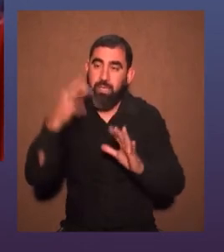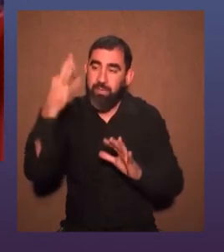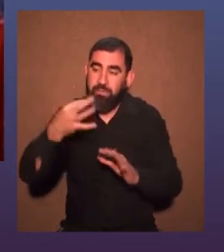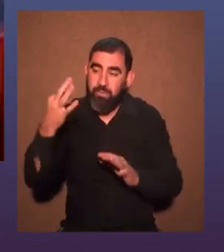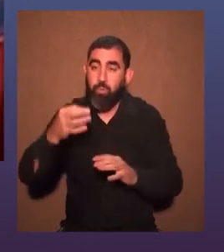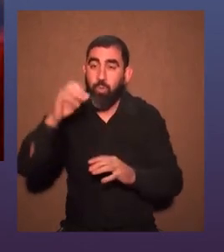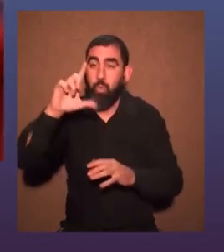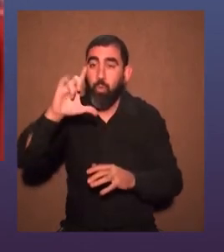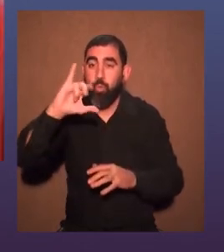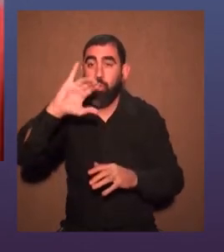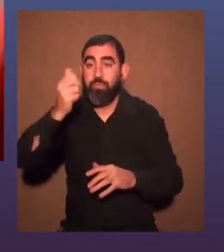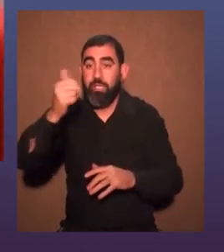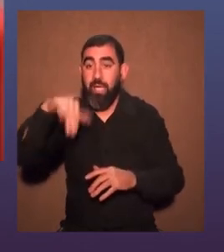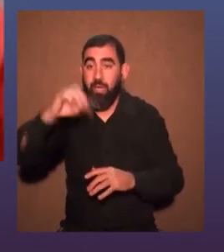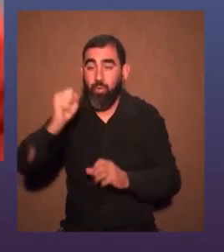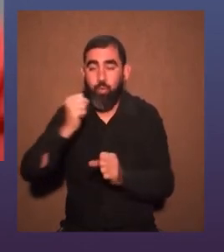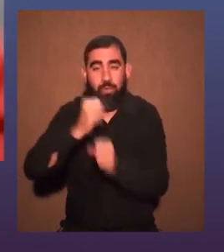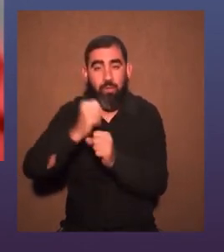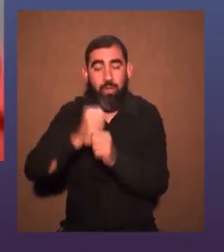último minuto esclavizado,